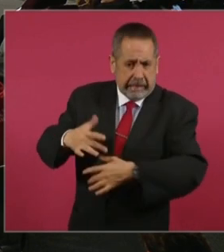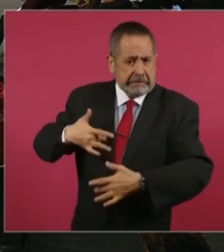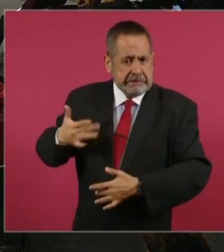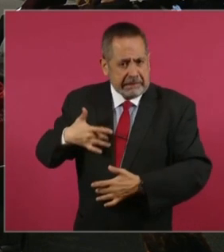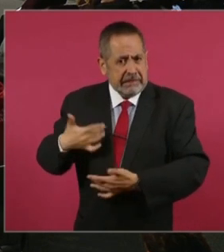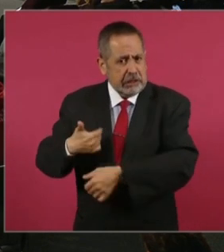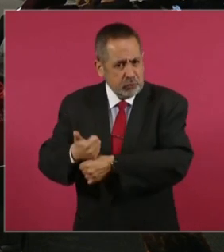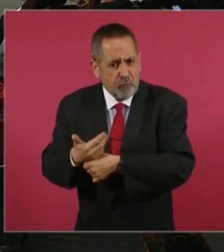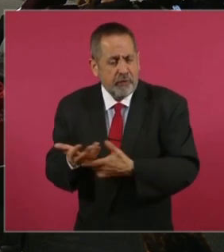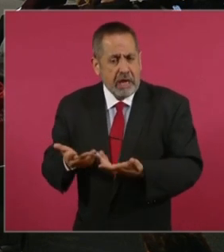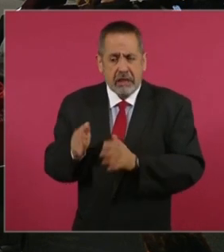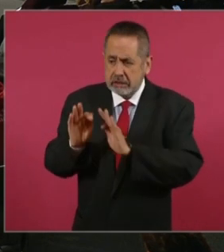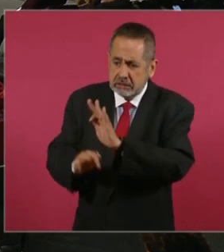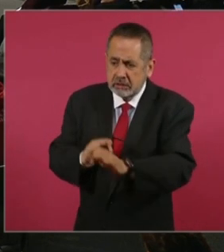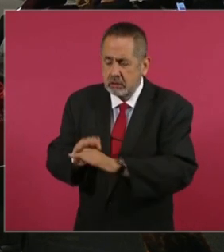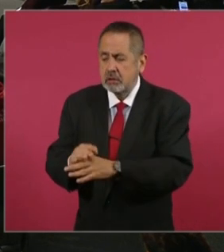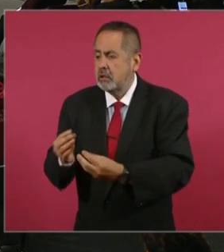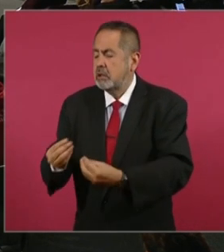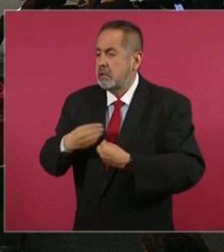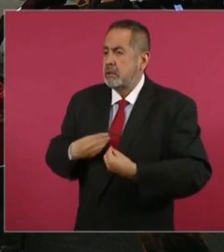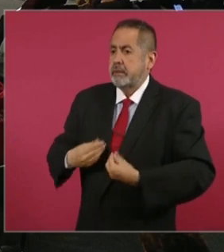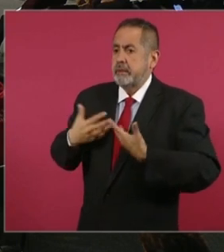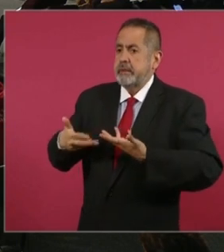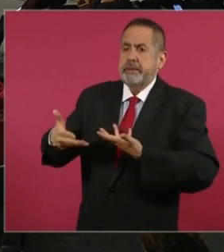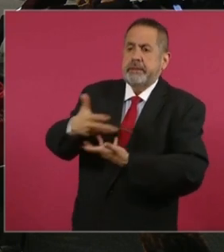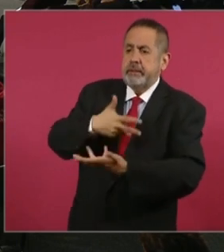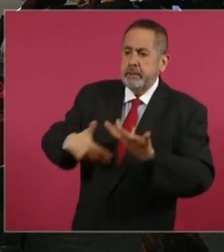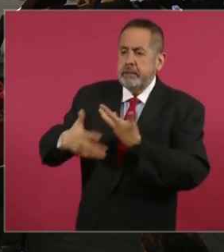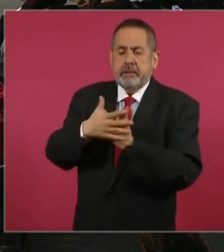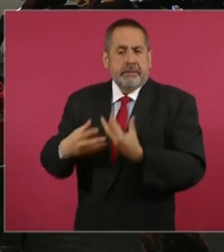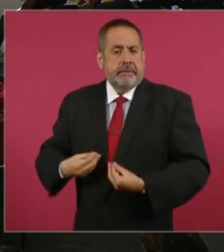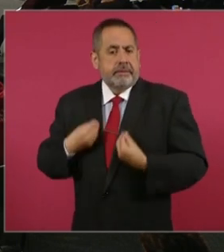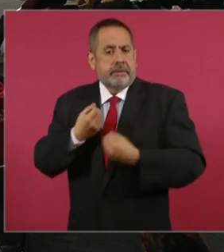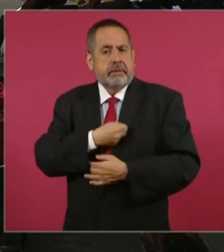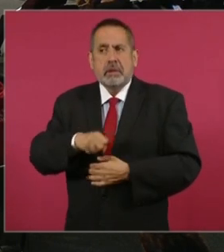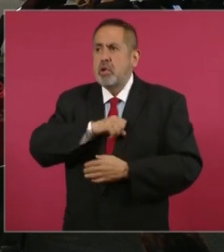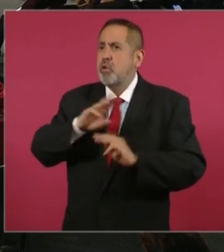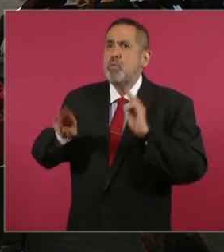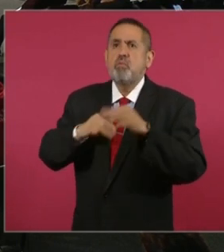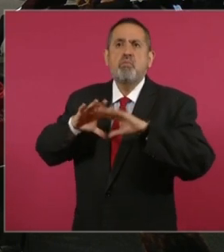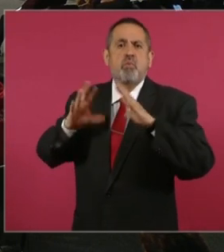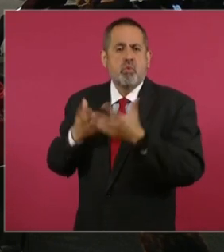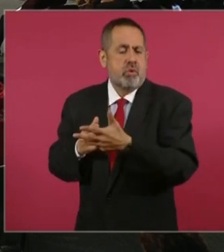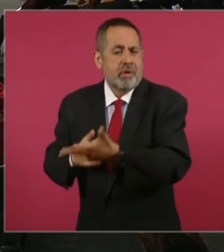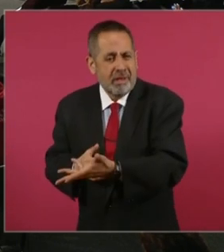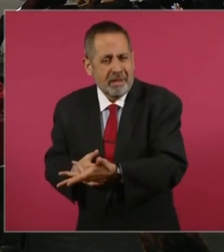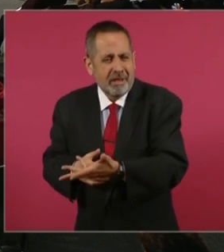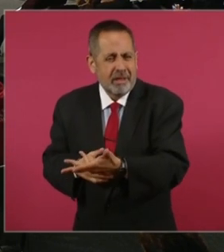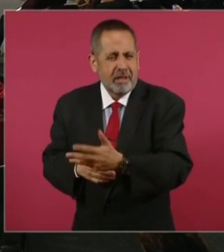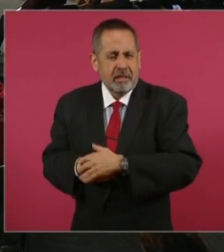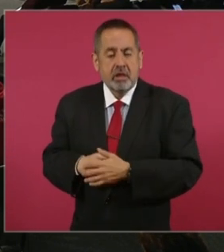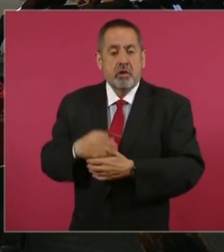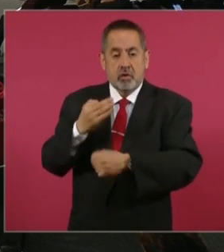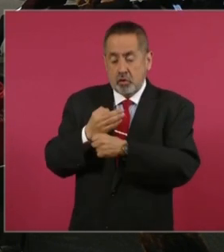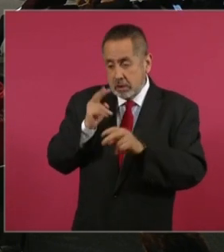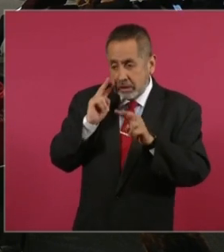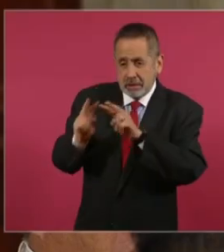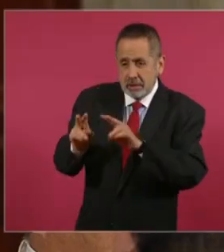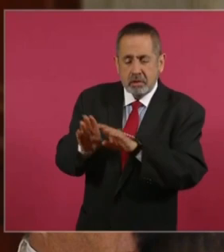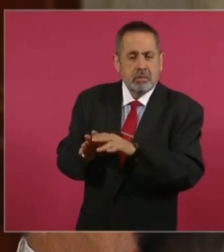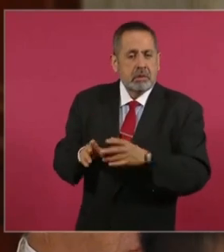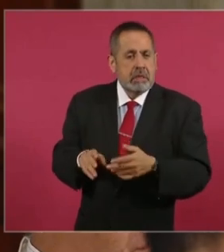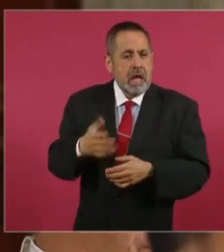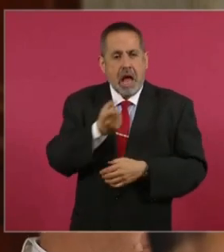porque juegan un papel fundamental para nuestra supervivencia y la salud del planeta. Se ha visibilizado en estos días cómo son